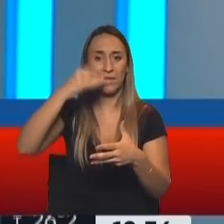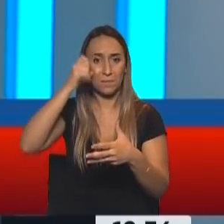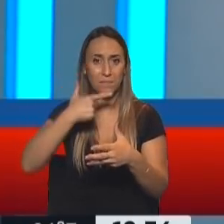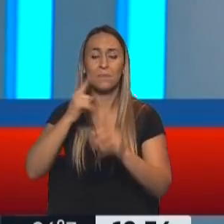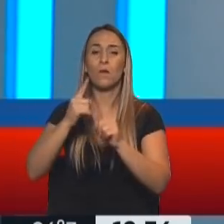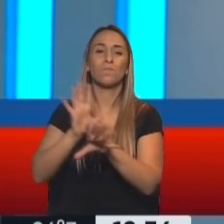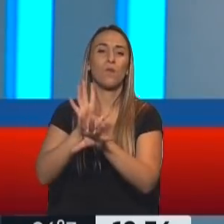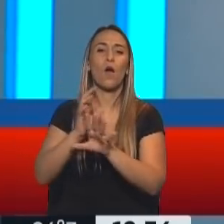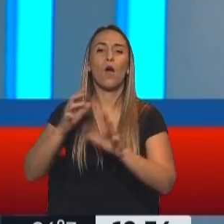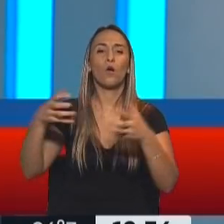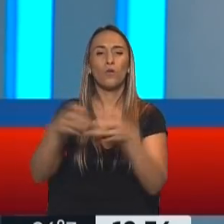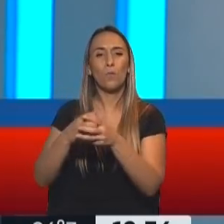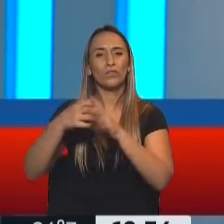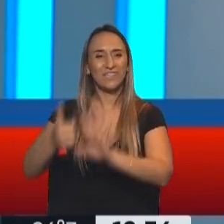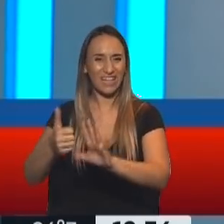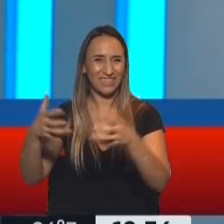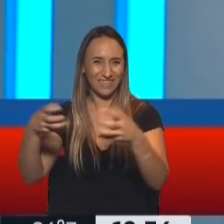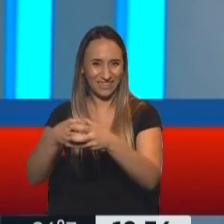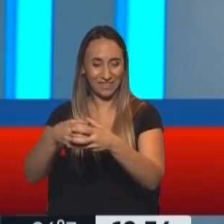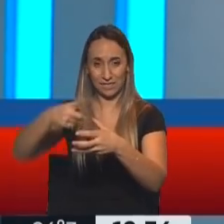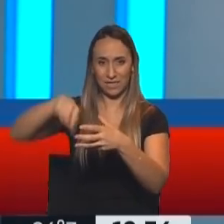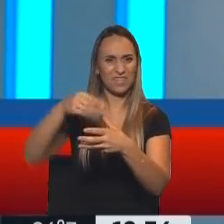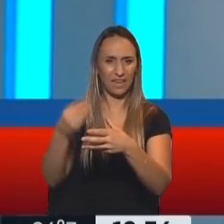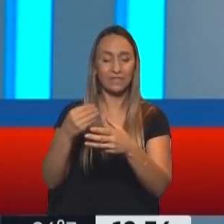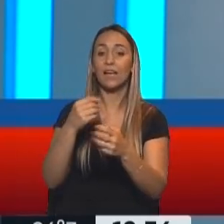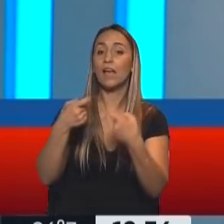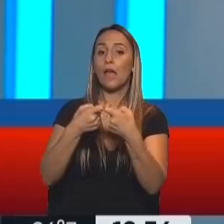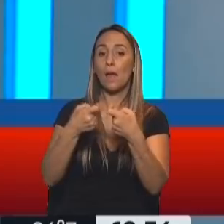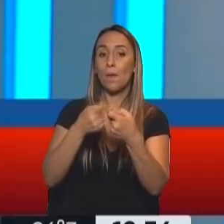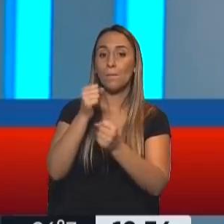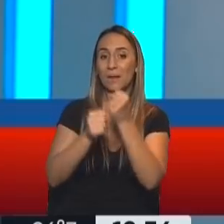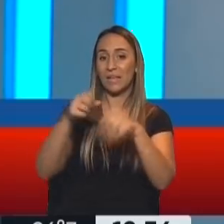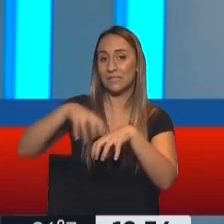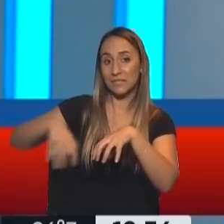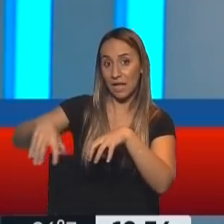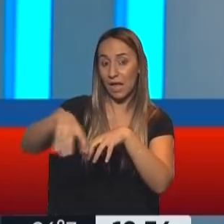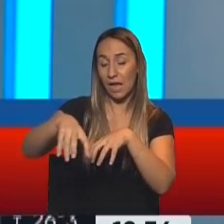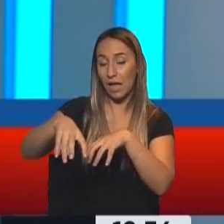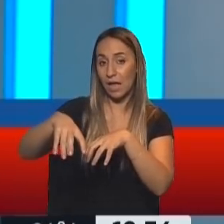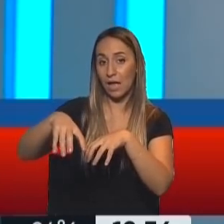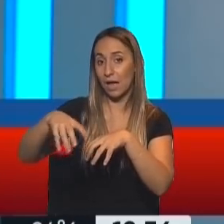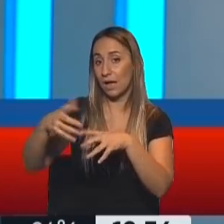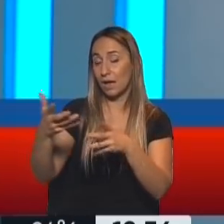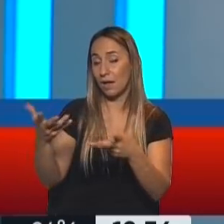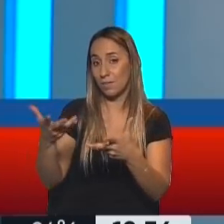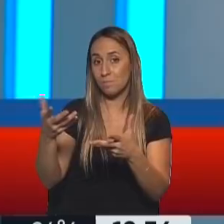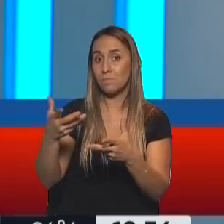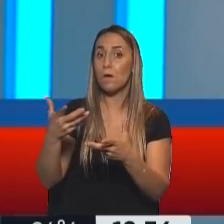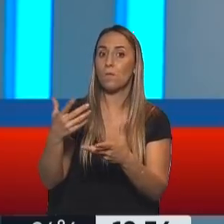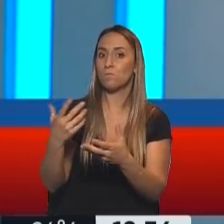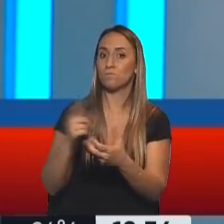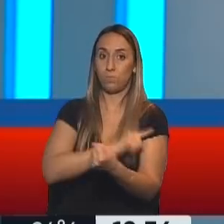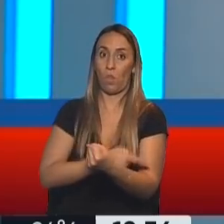6, que son las empresas y digamos, los sectores más importantes desde el punto de vista económico en la